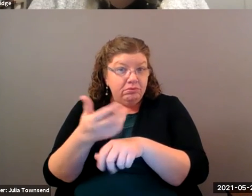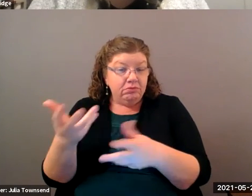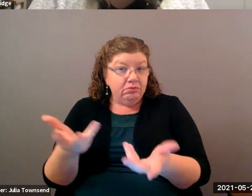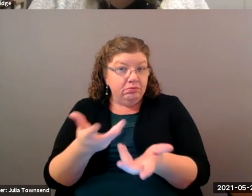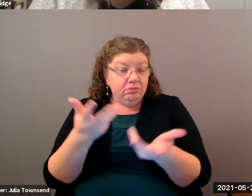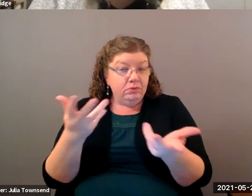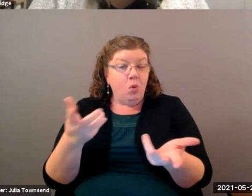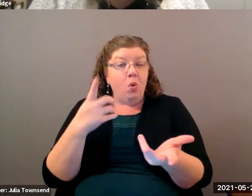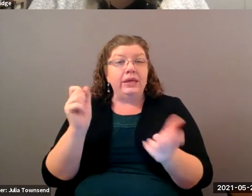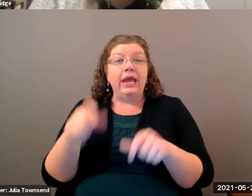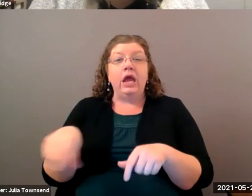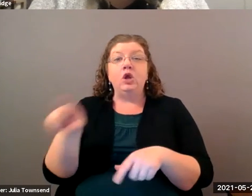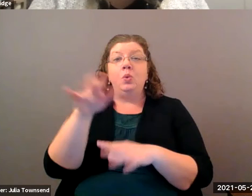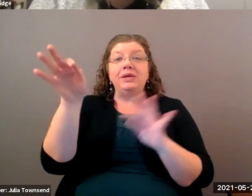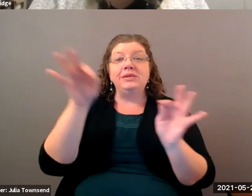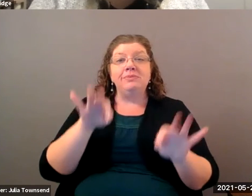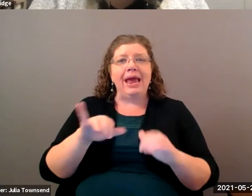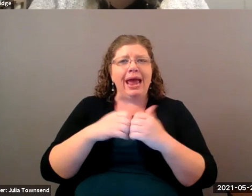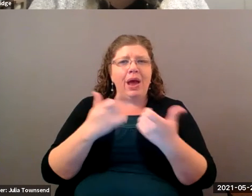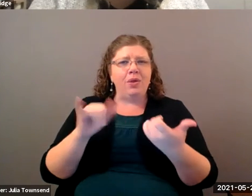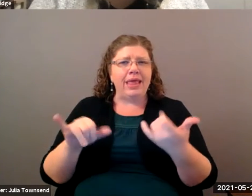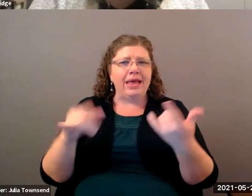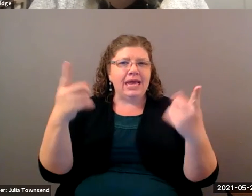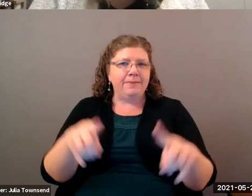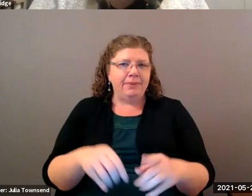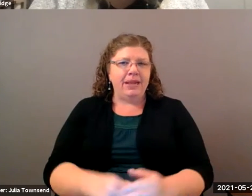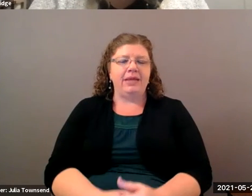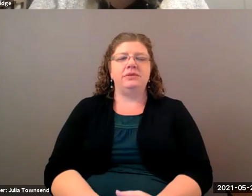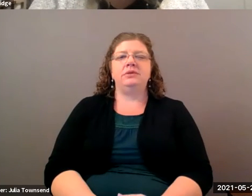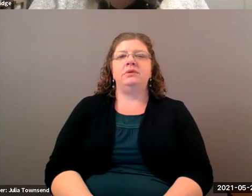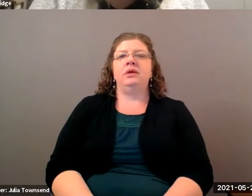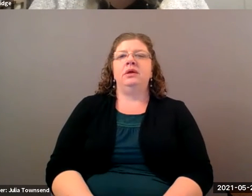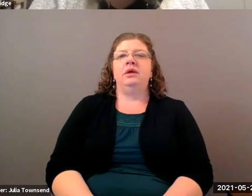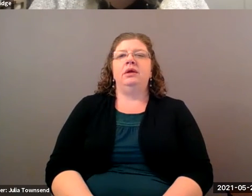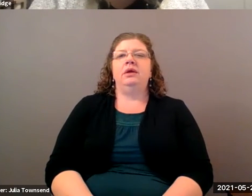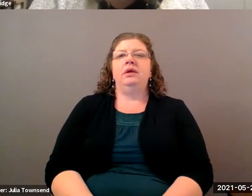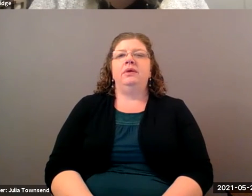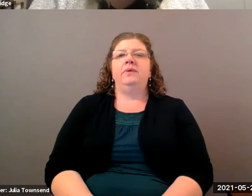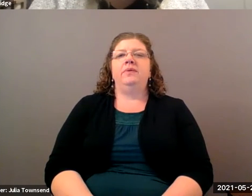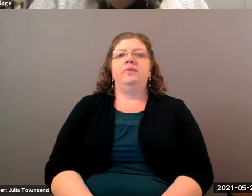séptimo grado. ¿Podría usted explicar cómo se está llevando a cabo eso?